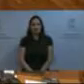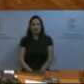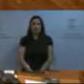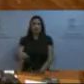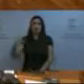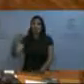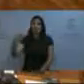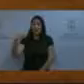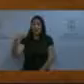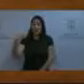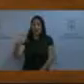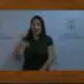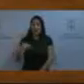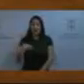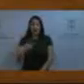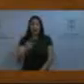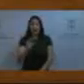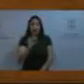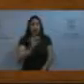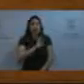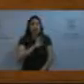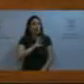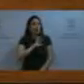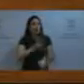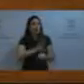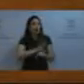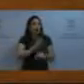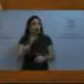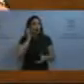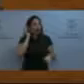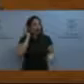Presidente, señora consejera,